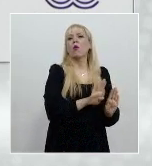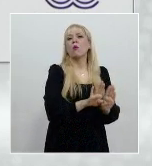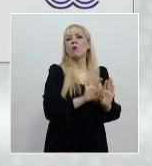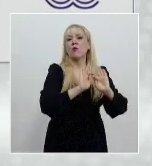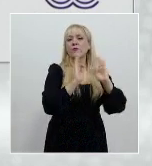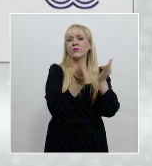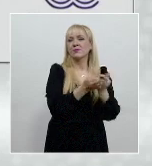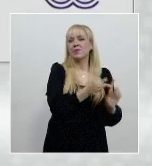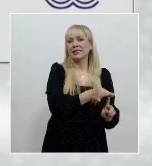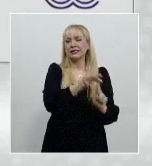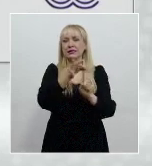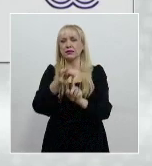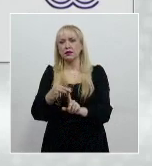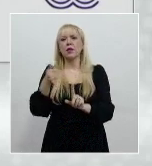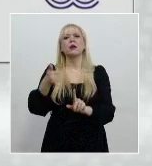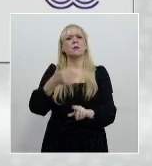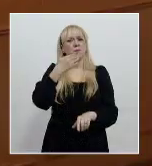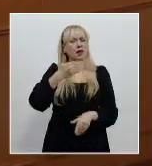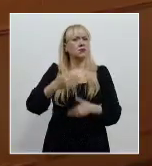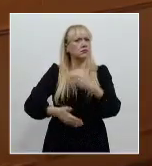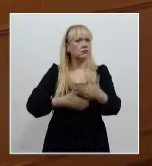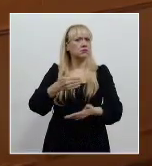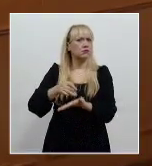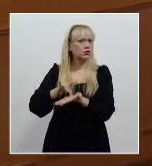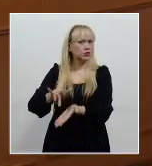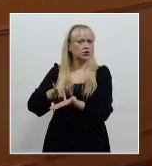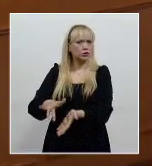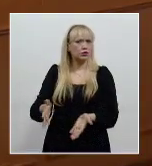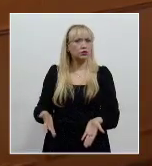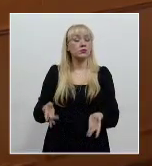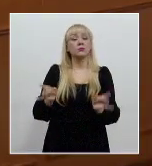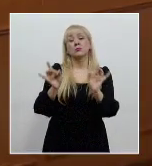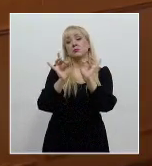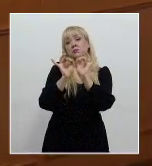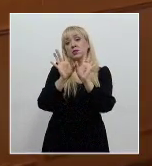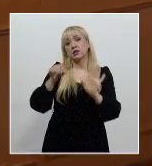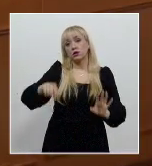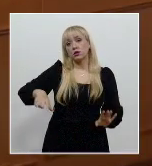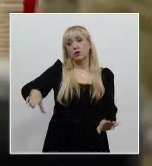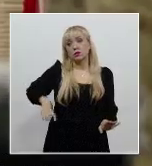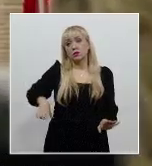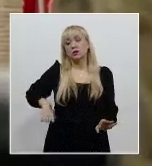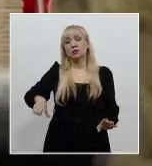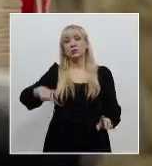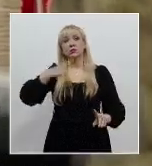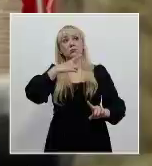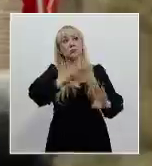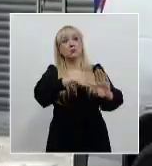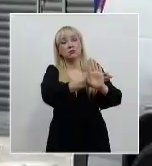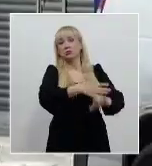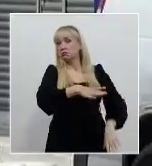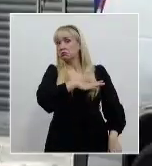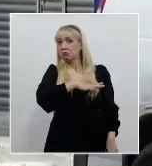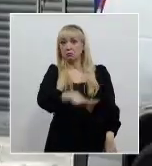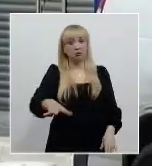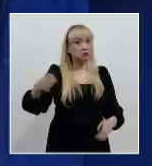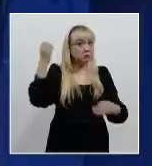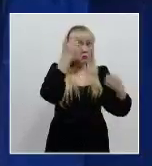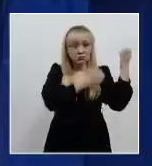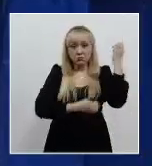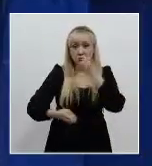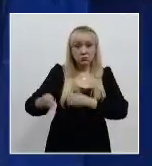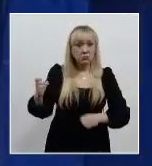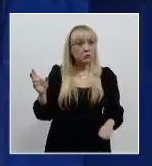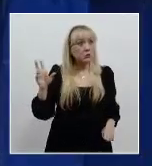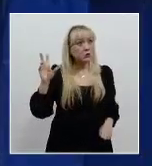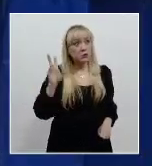sido utilizado y que también ha tenido resultados. Resaltó que en caso de que el Estado que es demandado se niegue a realizar una revisión en torno a